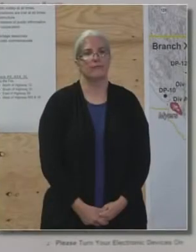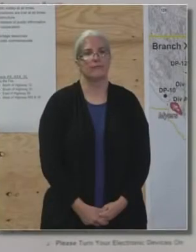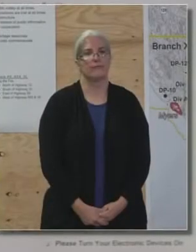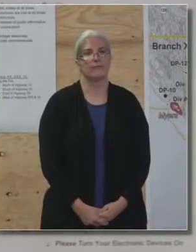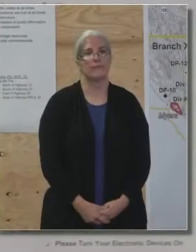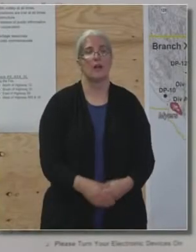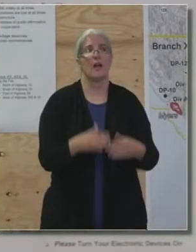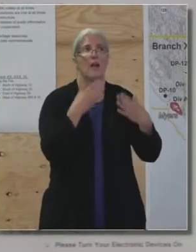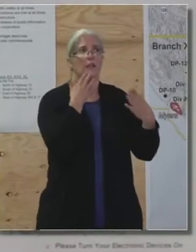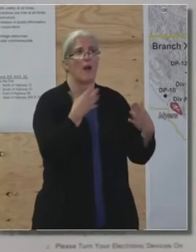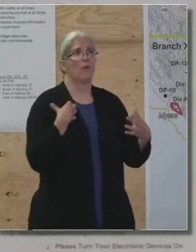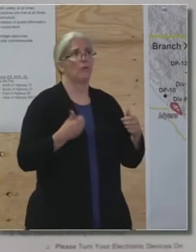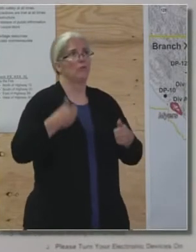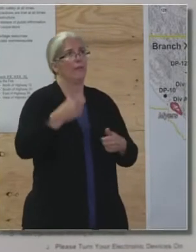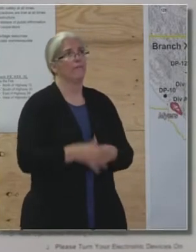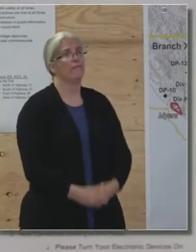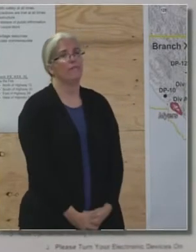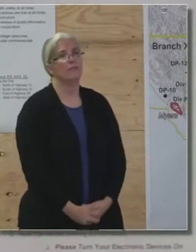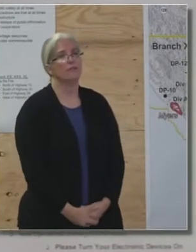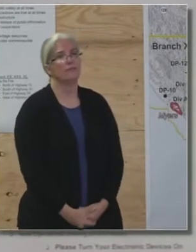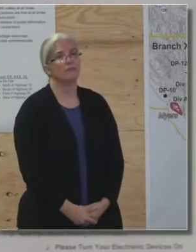gracias jefe